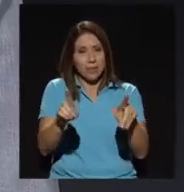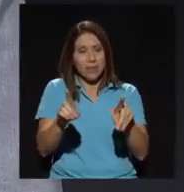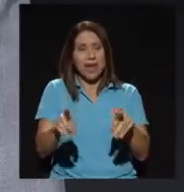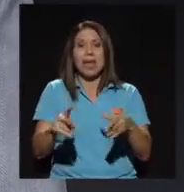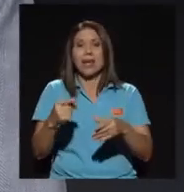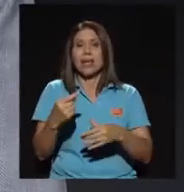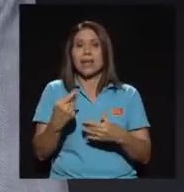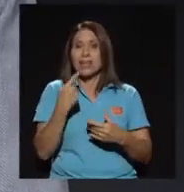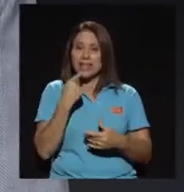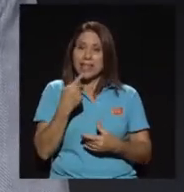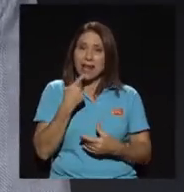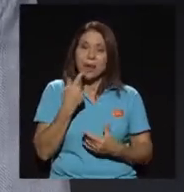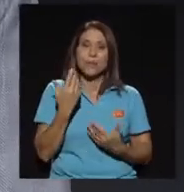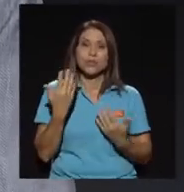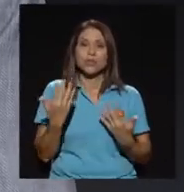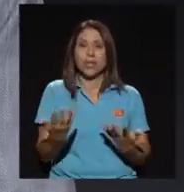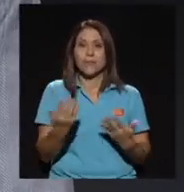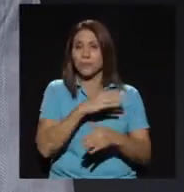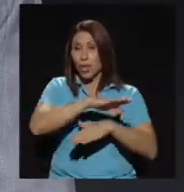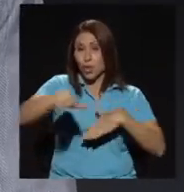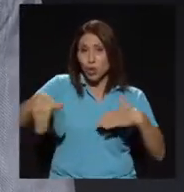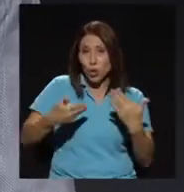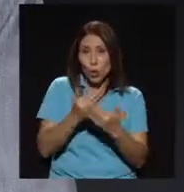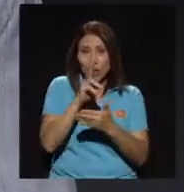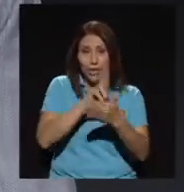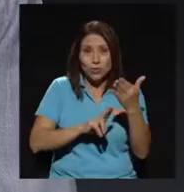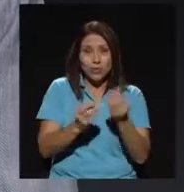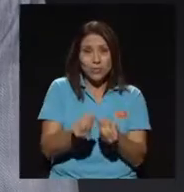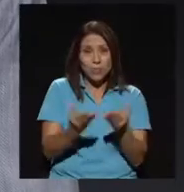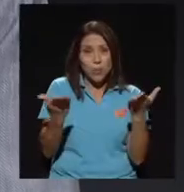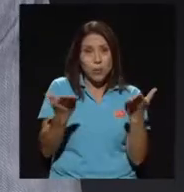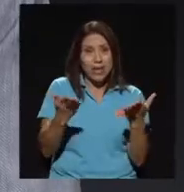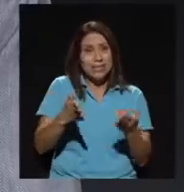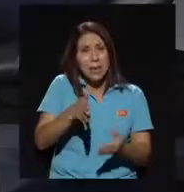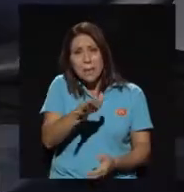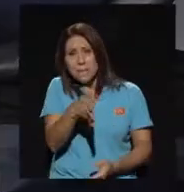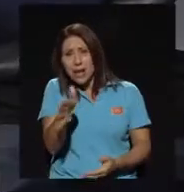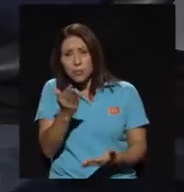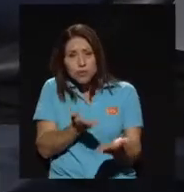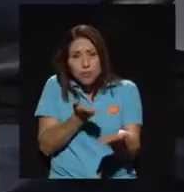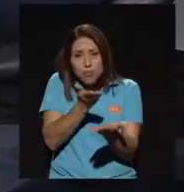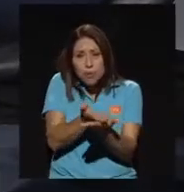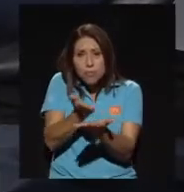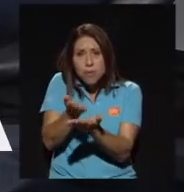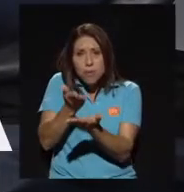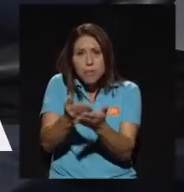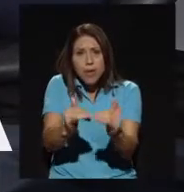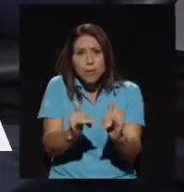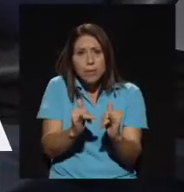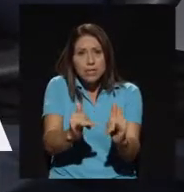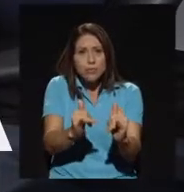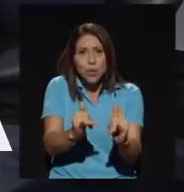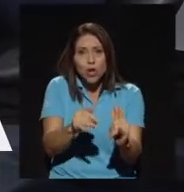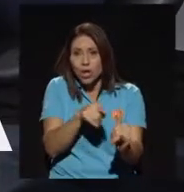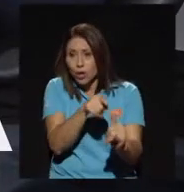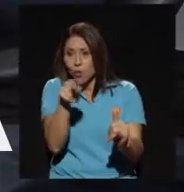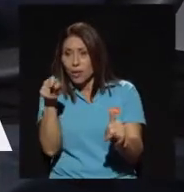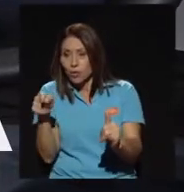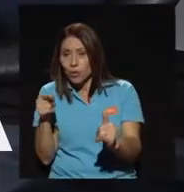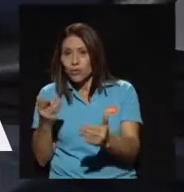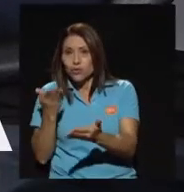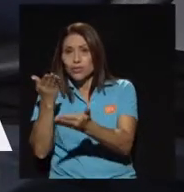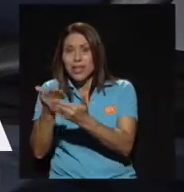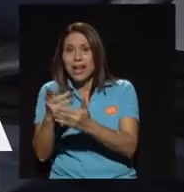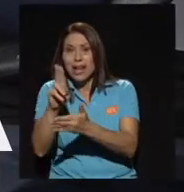de que son todas las universidades públicas dando más o menos la misma oferta y cuando llega una universidad privada replica la oferta que ya